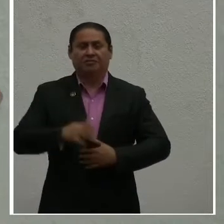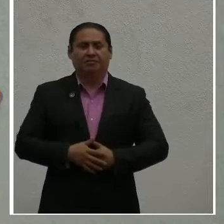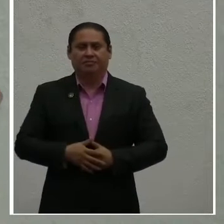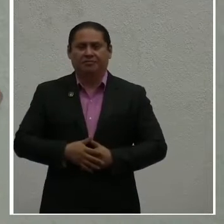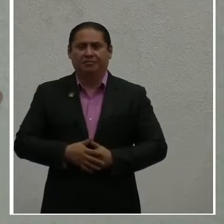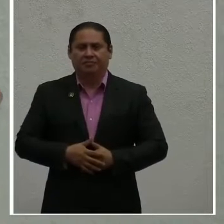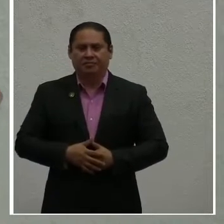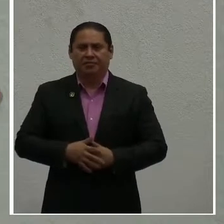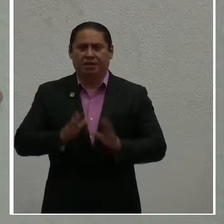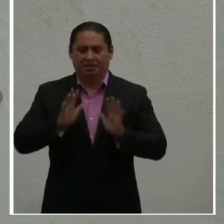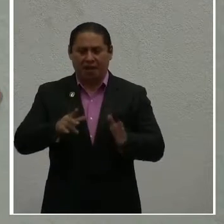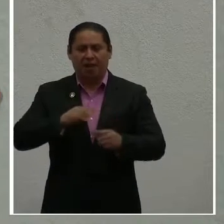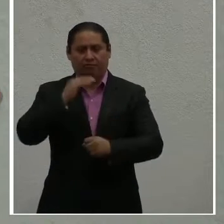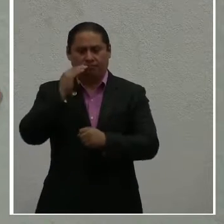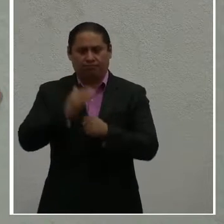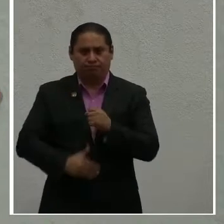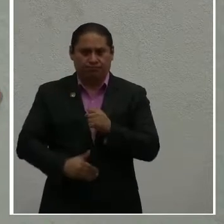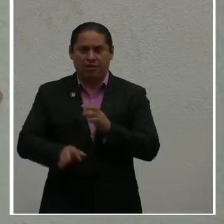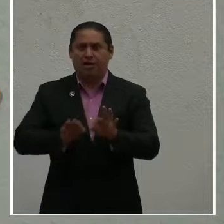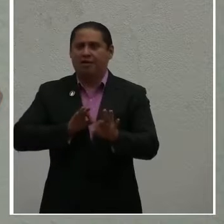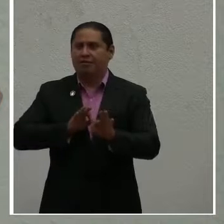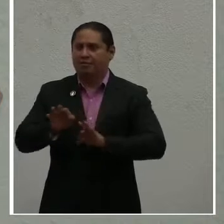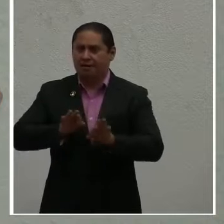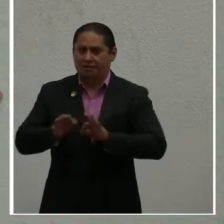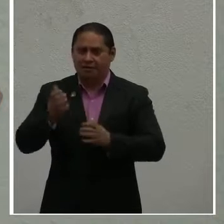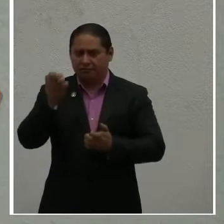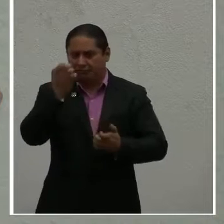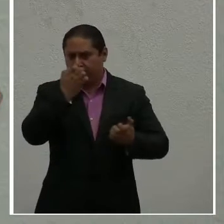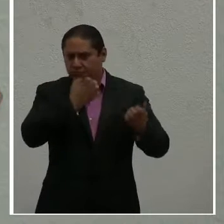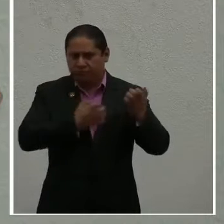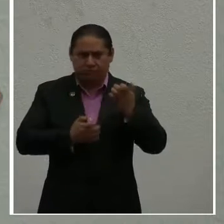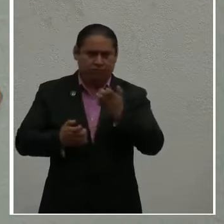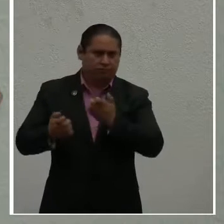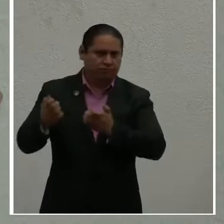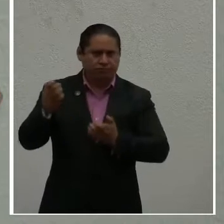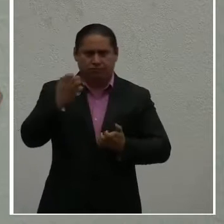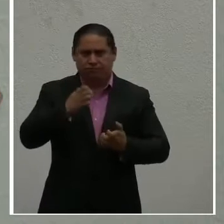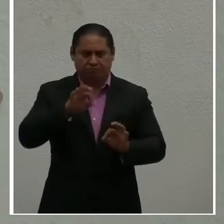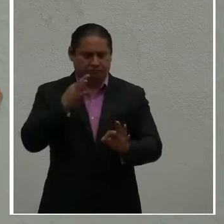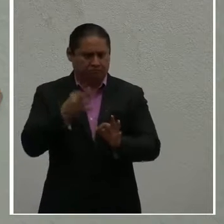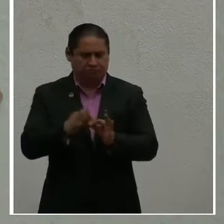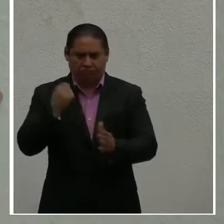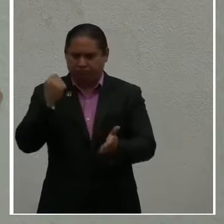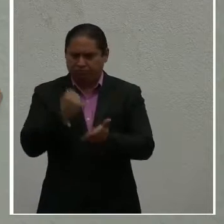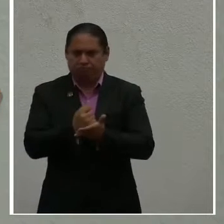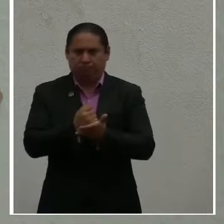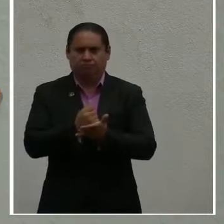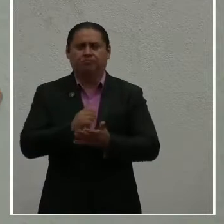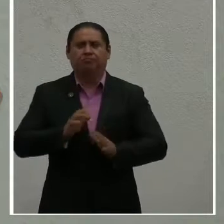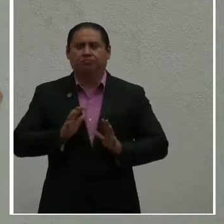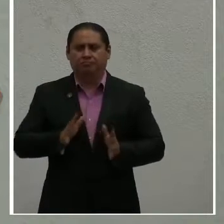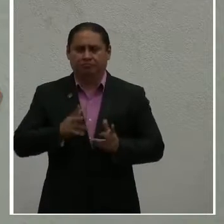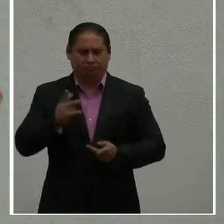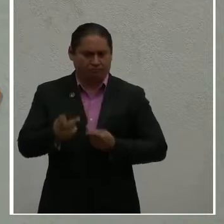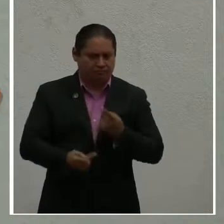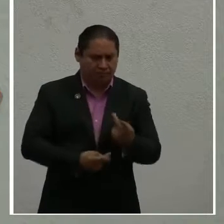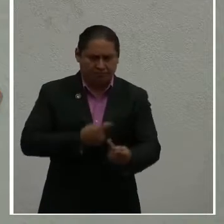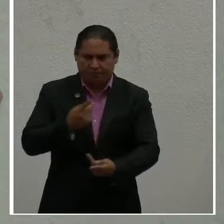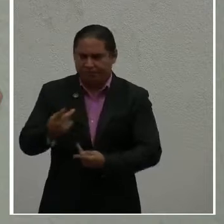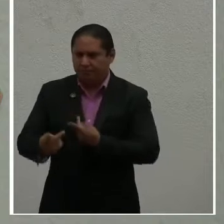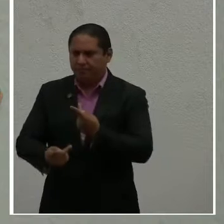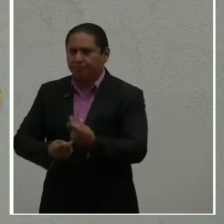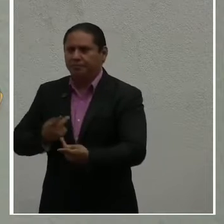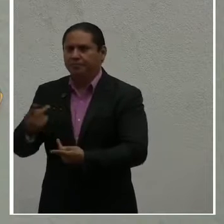vez concluida los trabajos de análisis y ratificación de datos, se fueron consultados a la par de